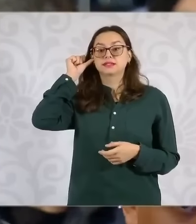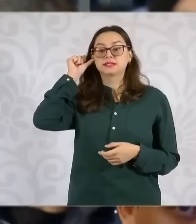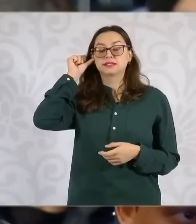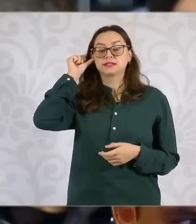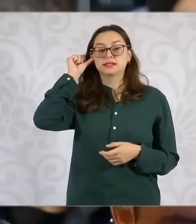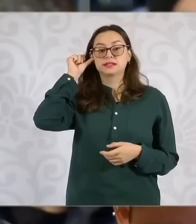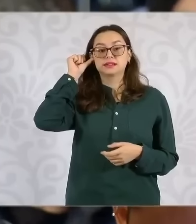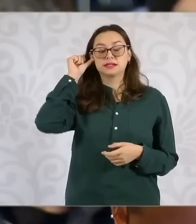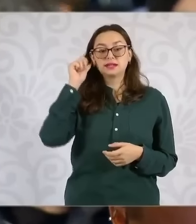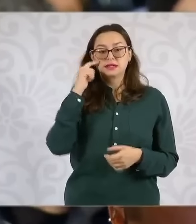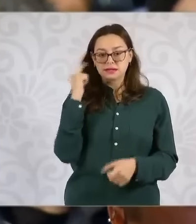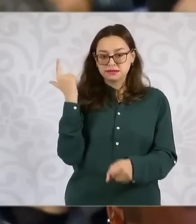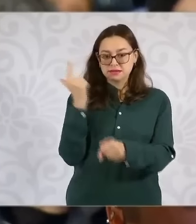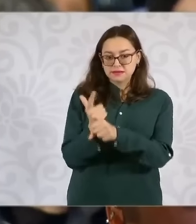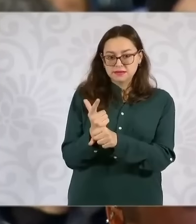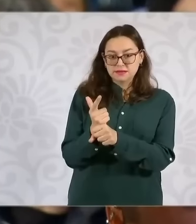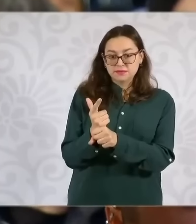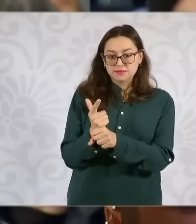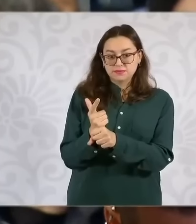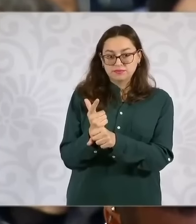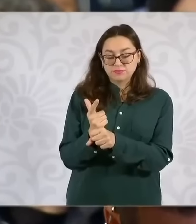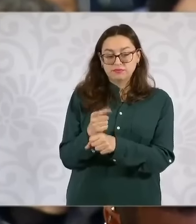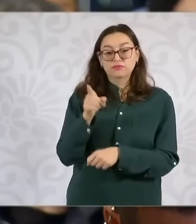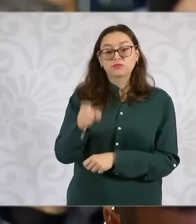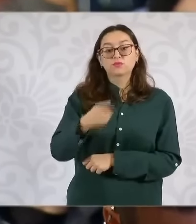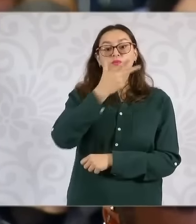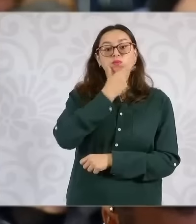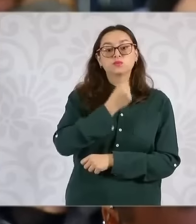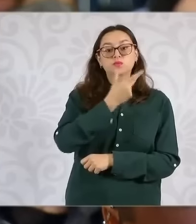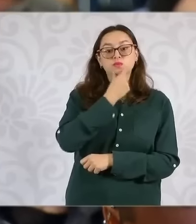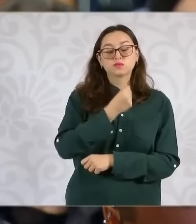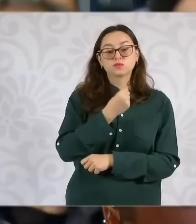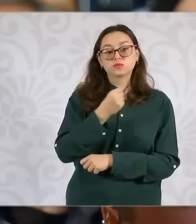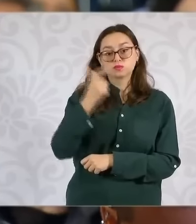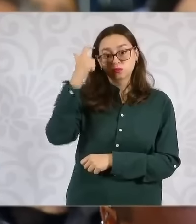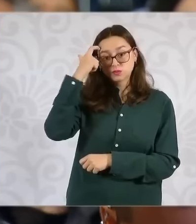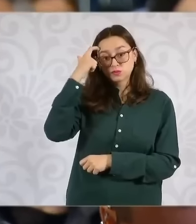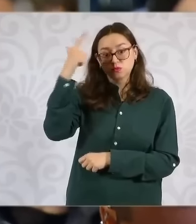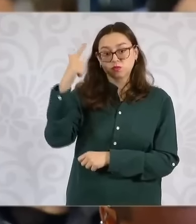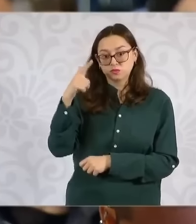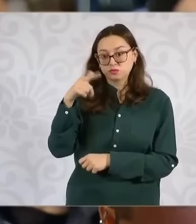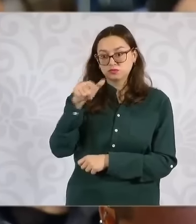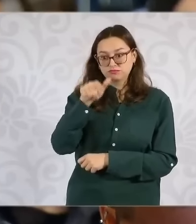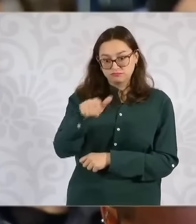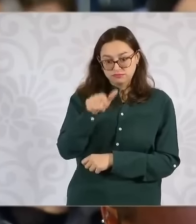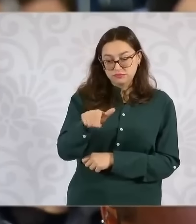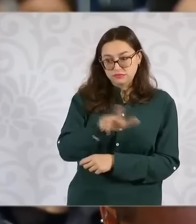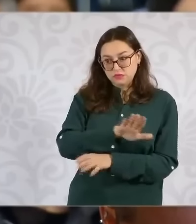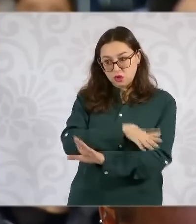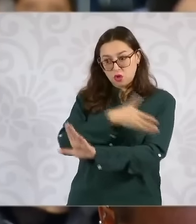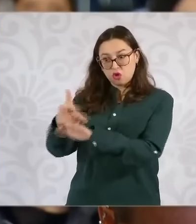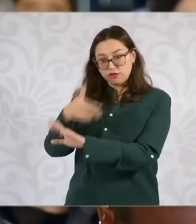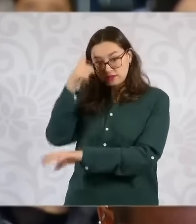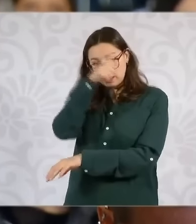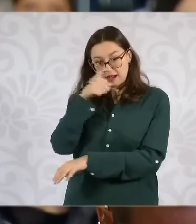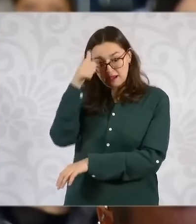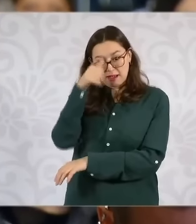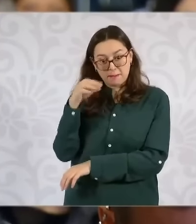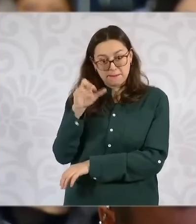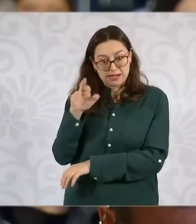aprendieron al presunto autor material del crimen del padre Marcelo en Chiapas. No sé si en